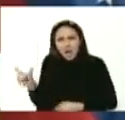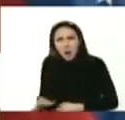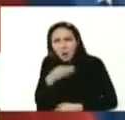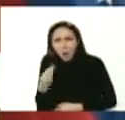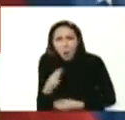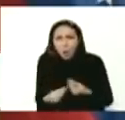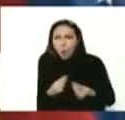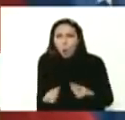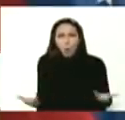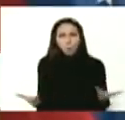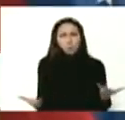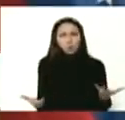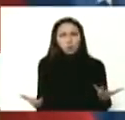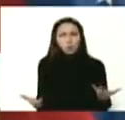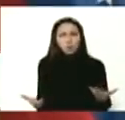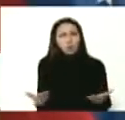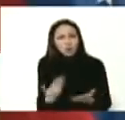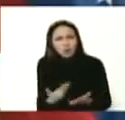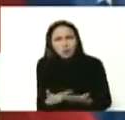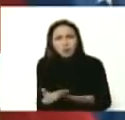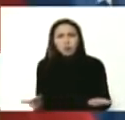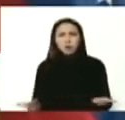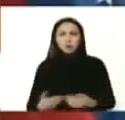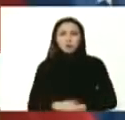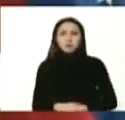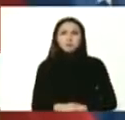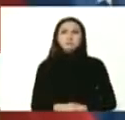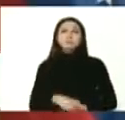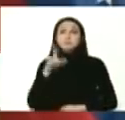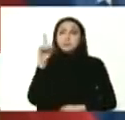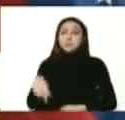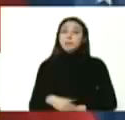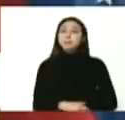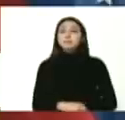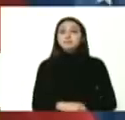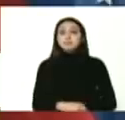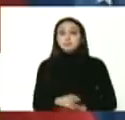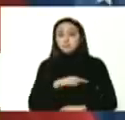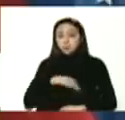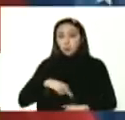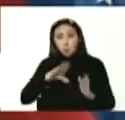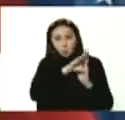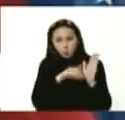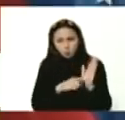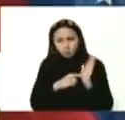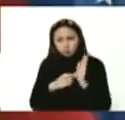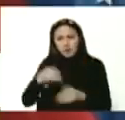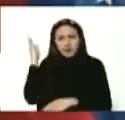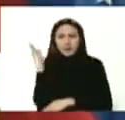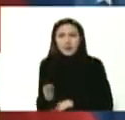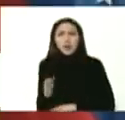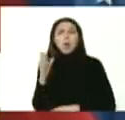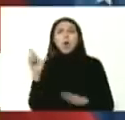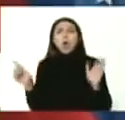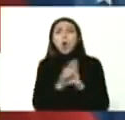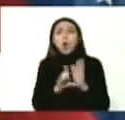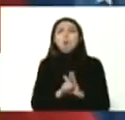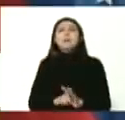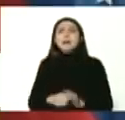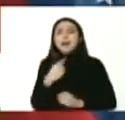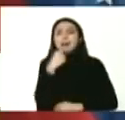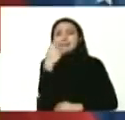joven? Y en este sentido, pues, afortunadamente nuestro Código Orgánico Procesal Penal